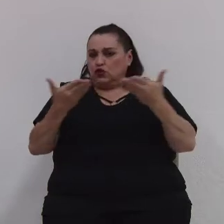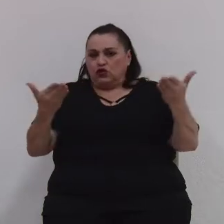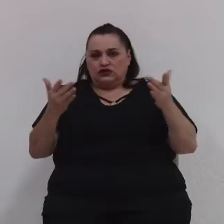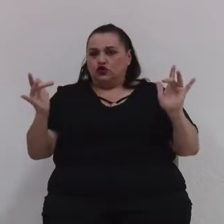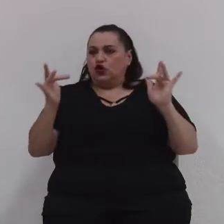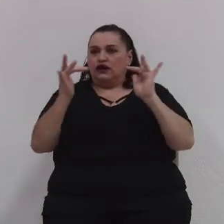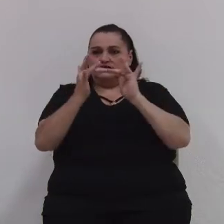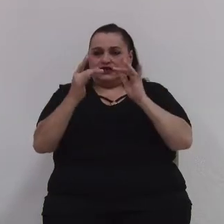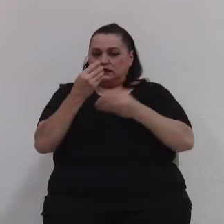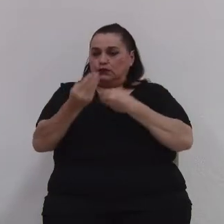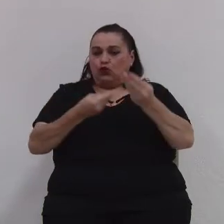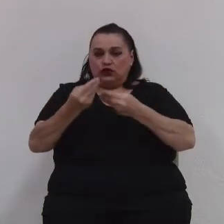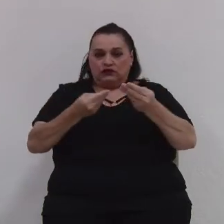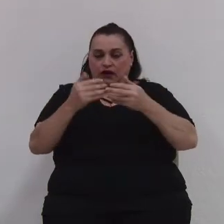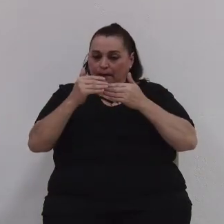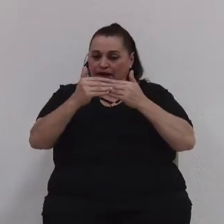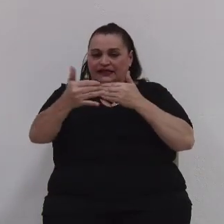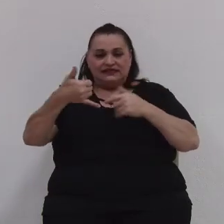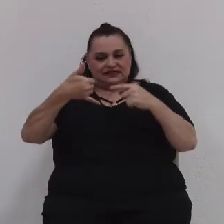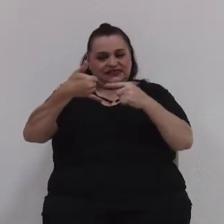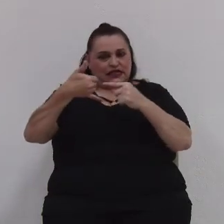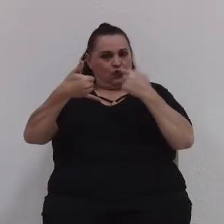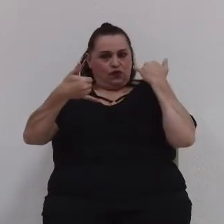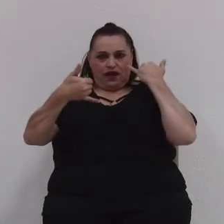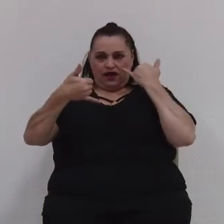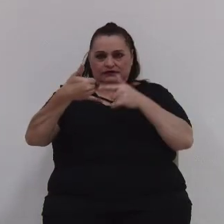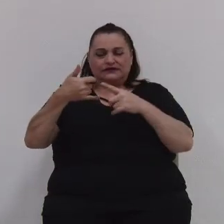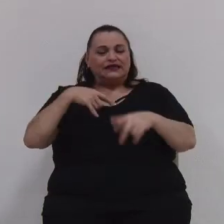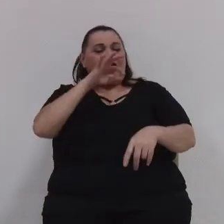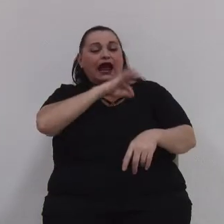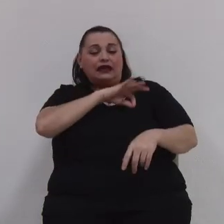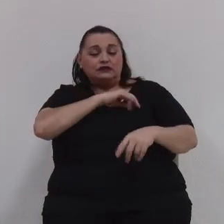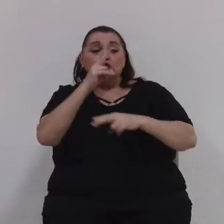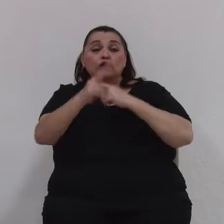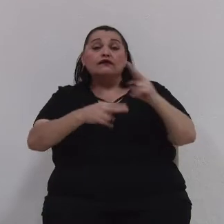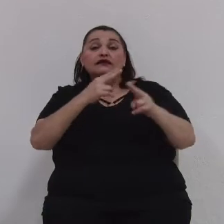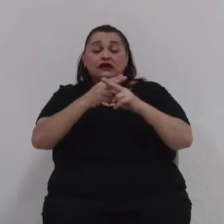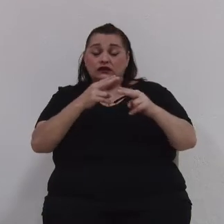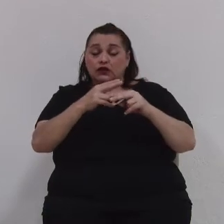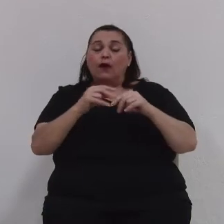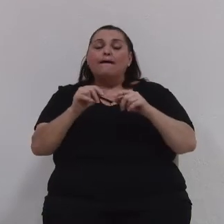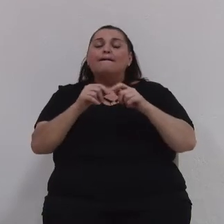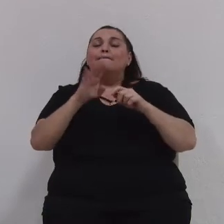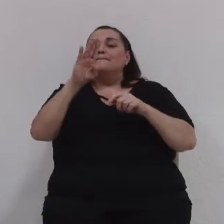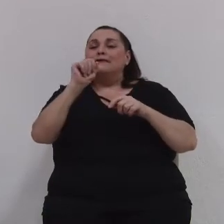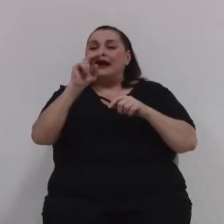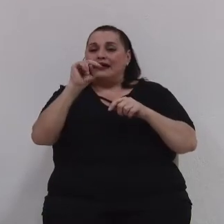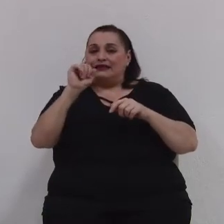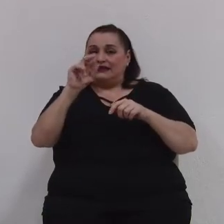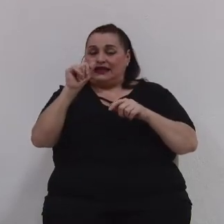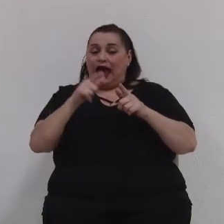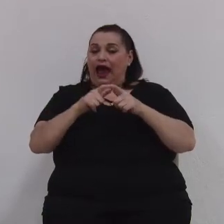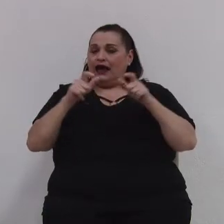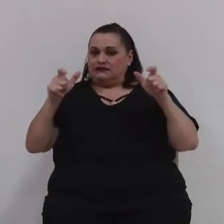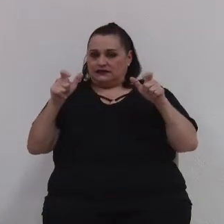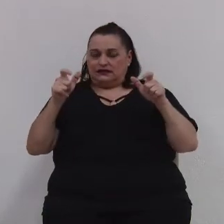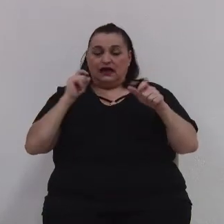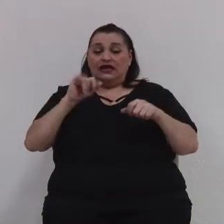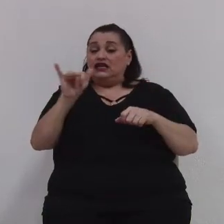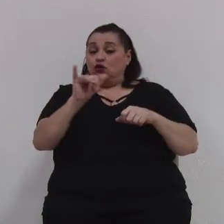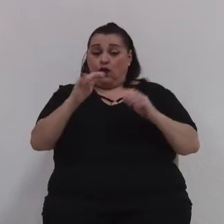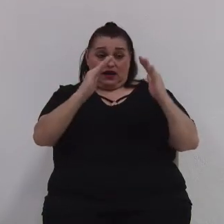conectarse productivamente a partir de un celular. Entonces nosotros necesitamos garantizar la universalización del acceso de banda ancha, de manera tal que así como